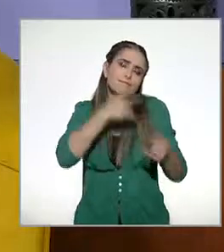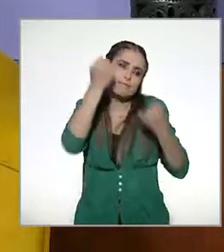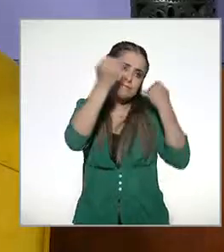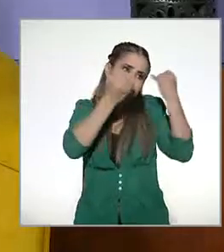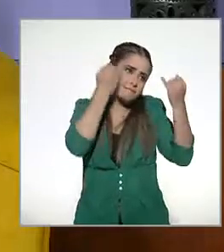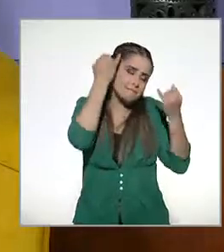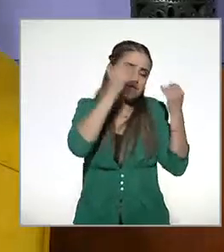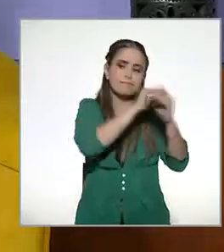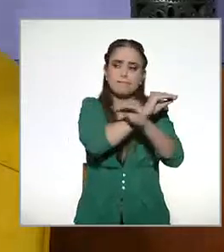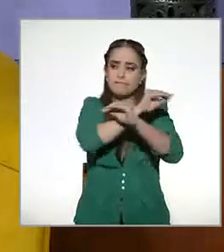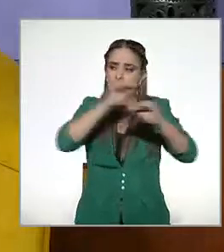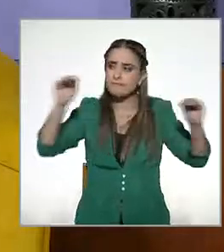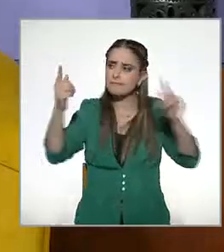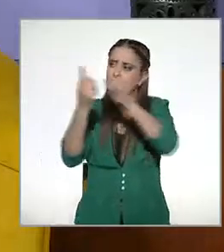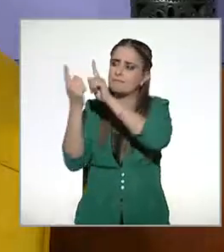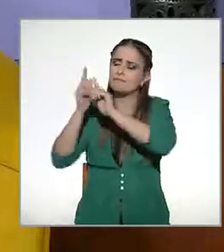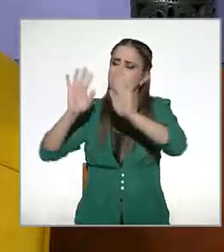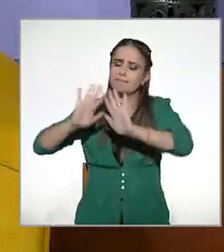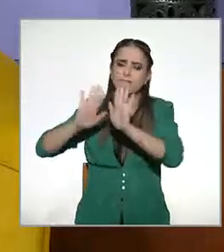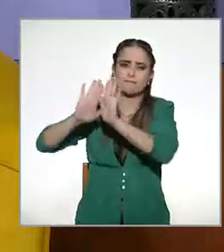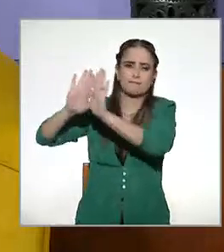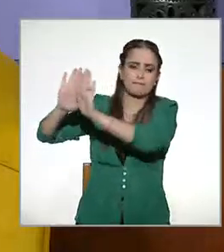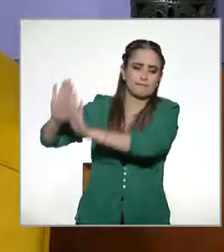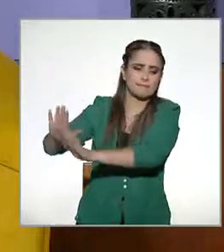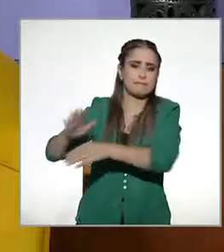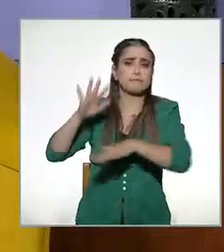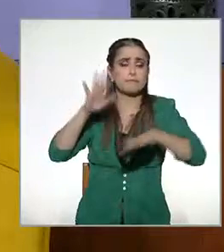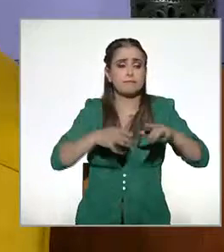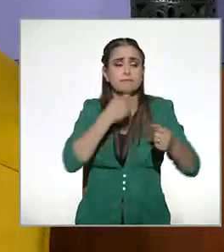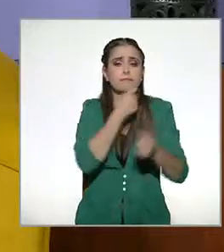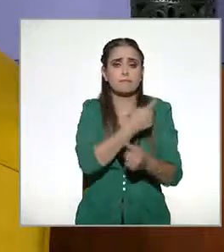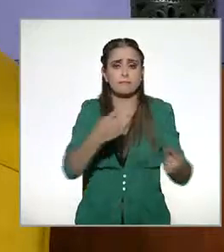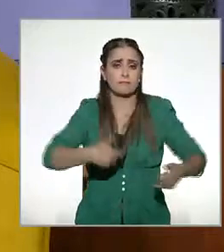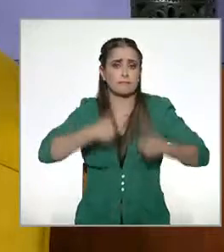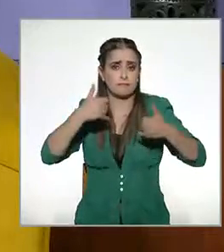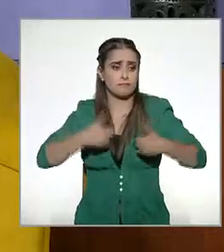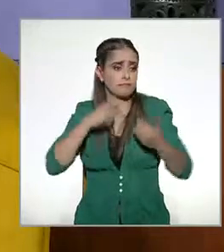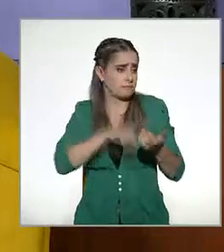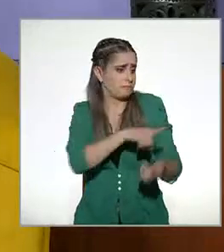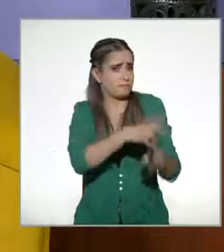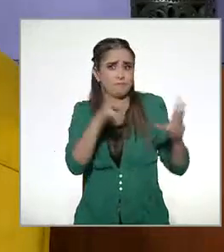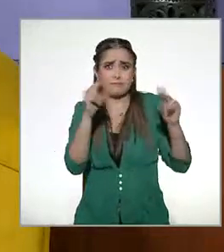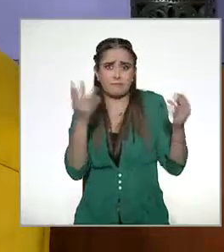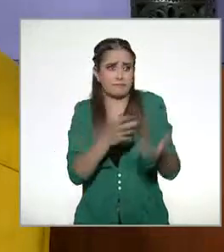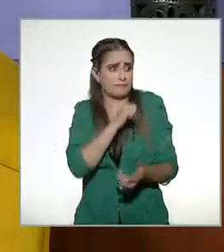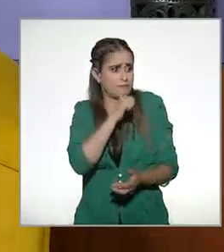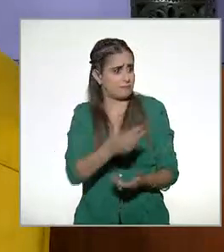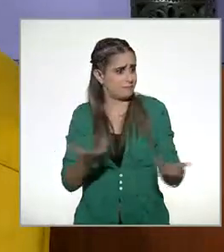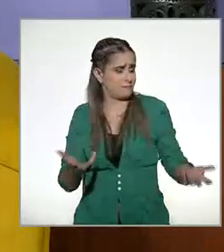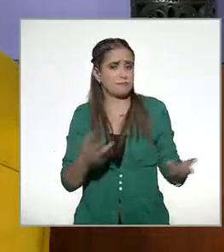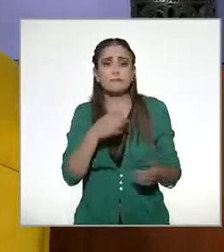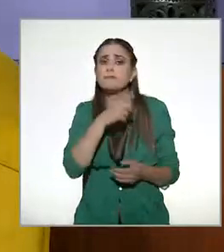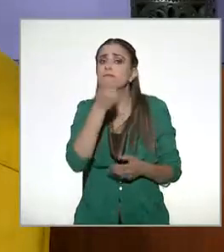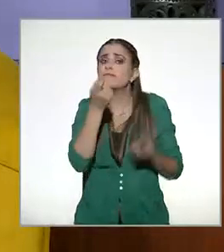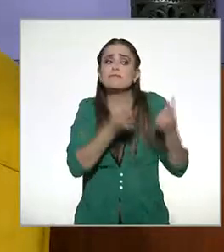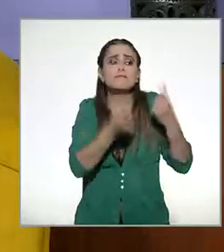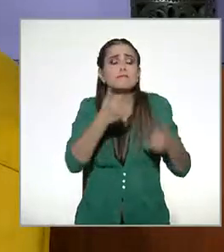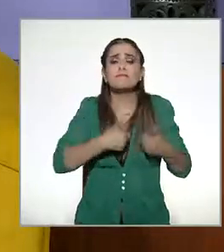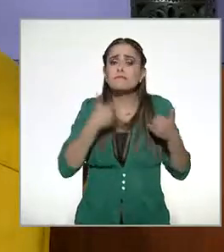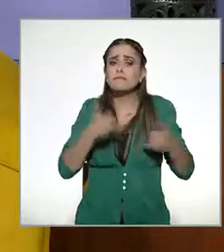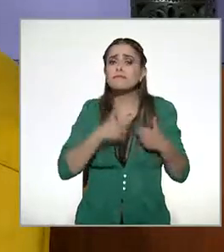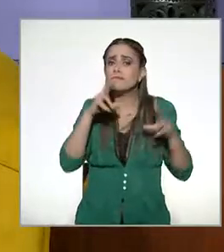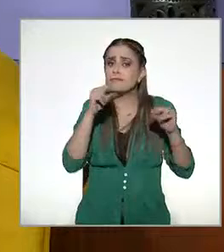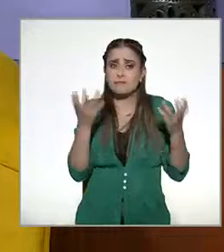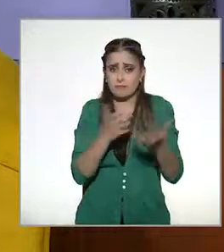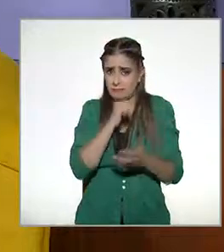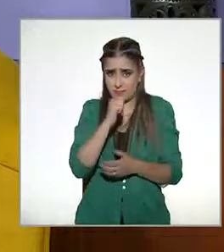de nada de hacer nada como a veces a los niños y a los adolescentes se les critica mucho no es que no hace nada es que la nada por ejemplo en el adolescente es